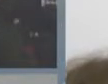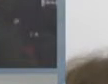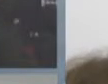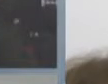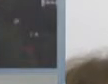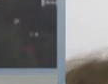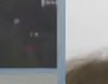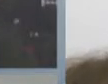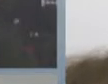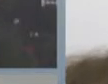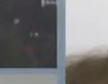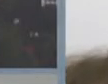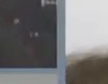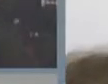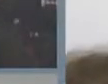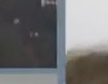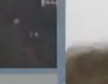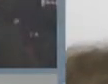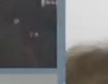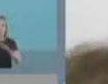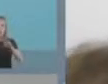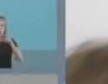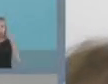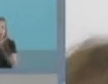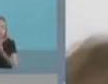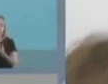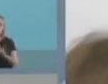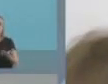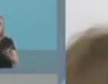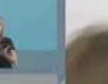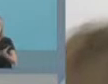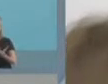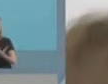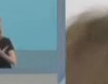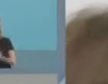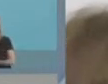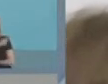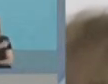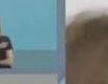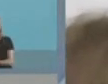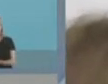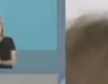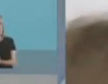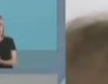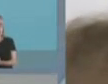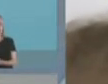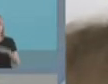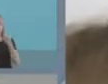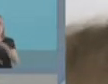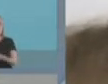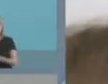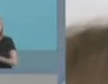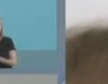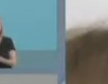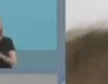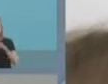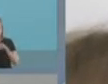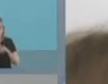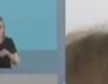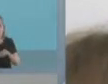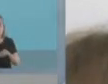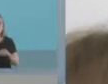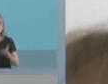Nuestra universidad estudió paso a paso cuánto duraba la rusa, cuánto duraban los anticuerpos, cuánto era el mes adecuado